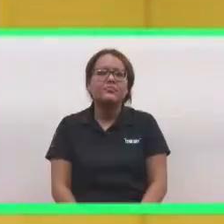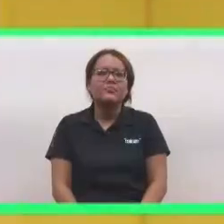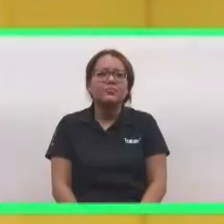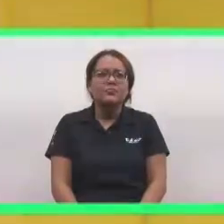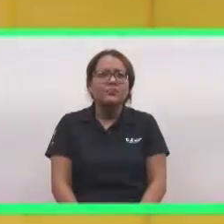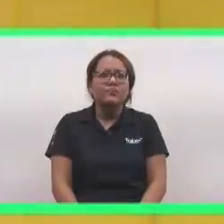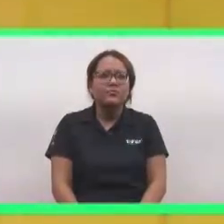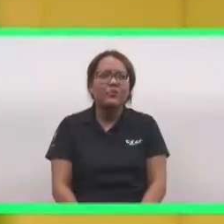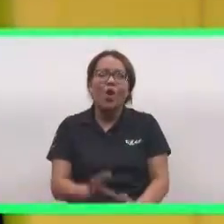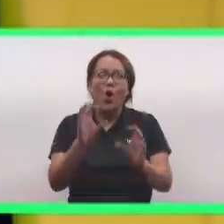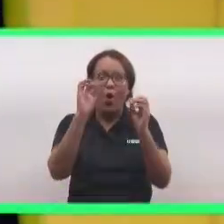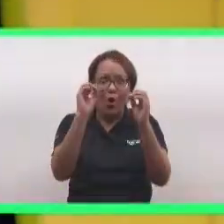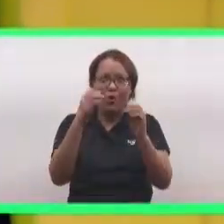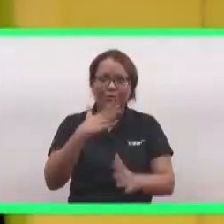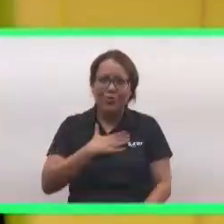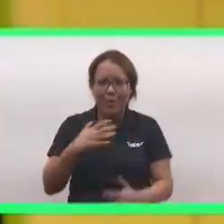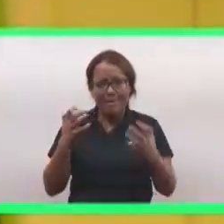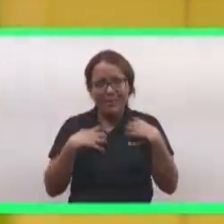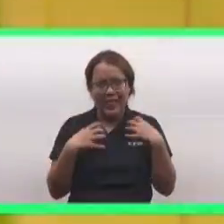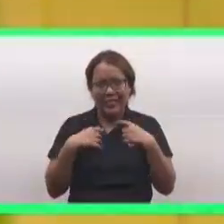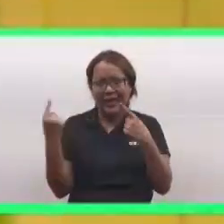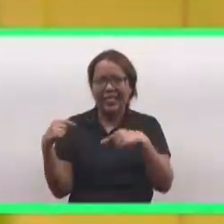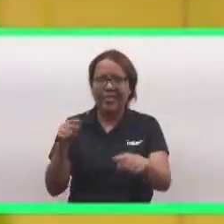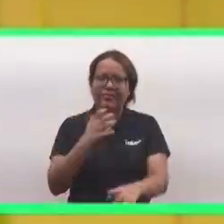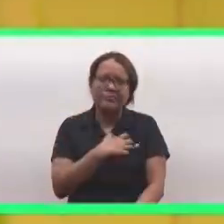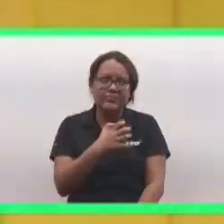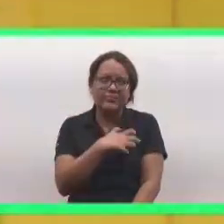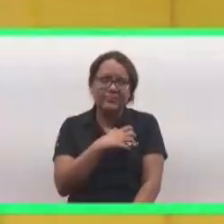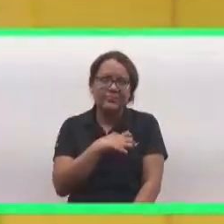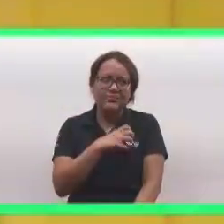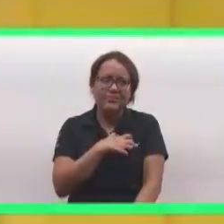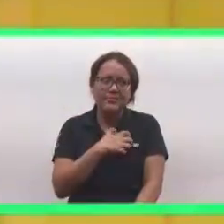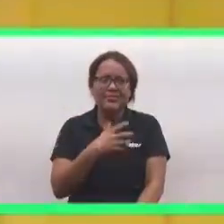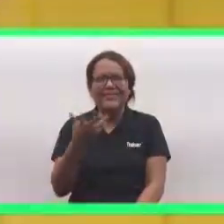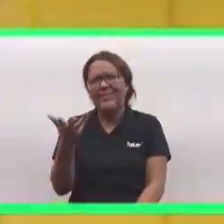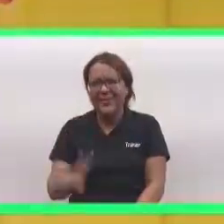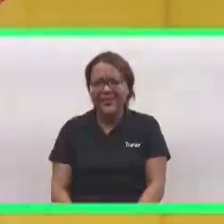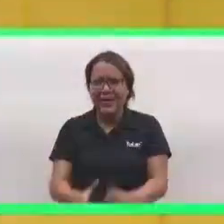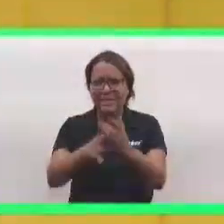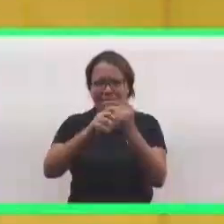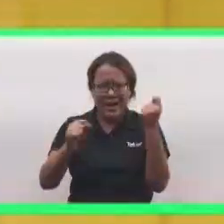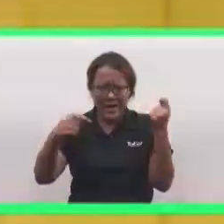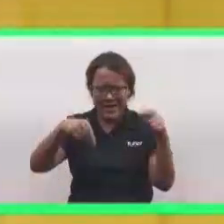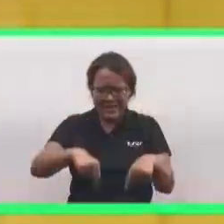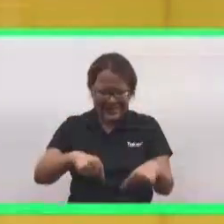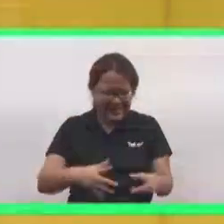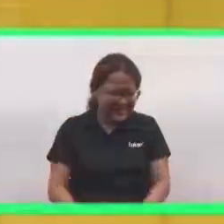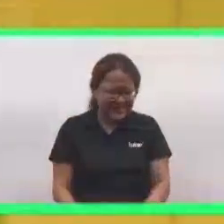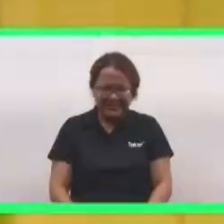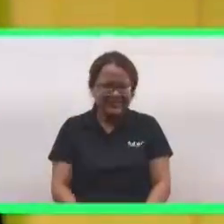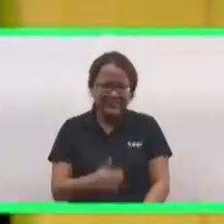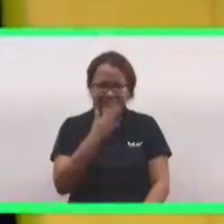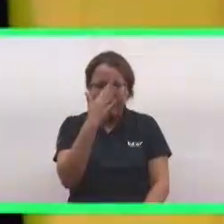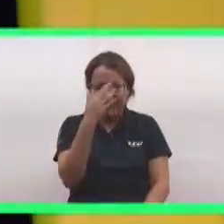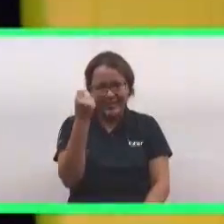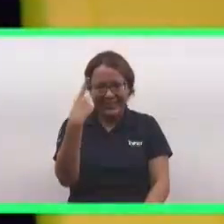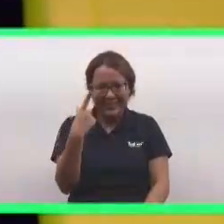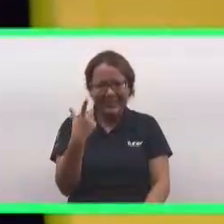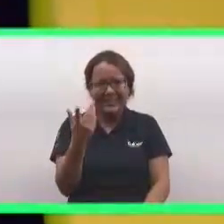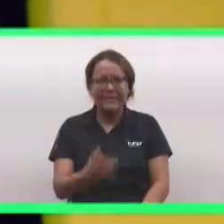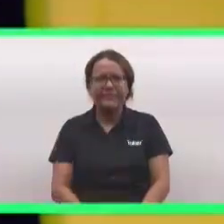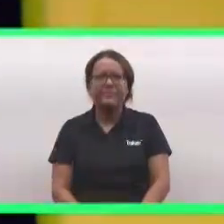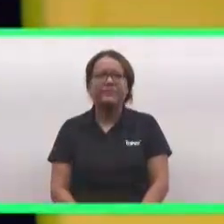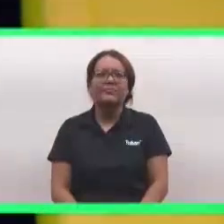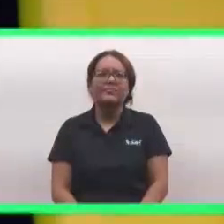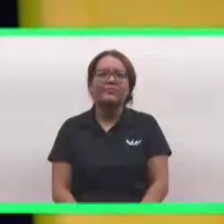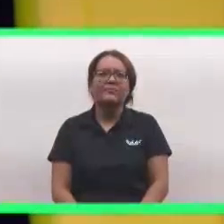¿O voy a pasar amargado el resto de mi vida porque estos condenados van al frente de la casa a hacer todas las cosas con su animal? ¿Me entiende lo que le estoy diciendo? ¿Alguien me entiende? ¿Quieren que les explique así